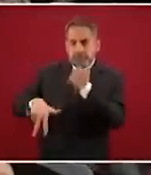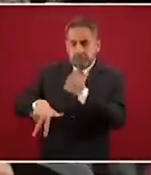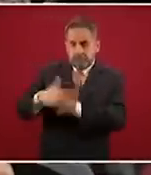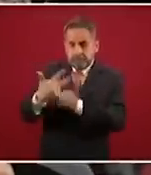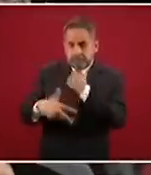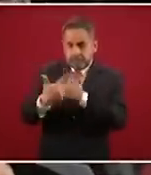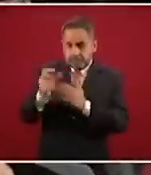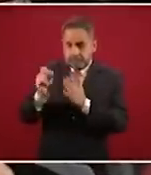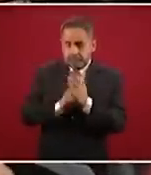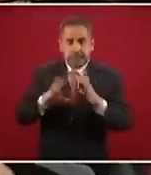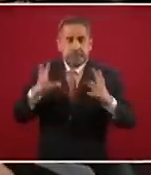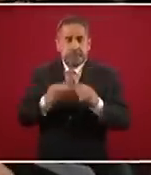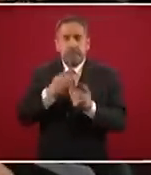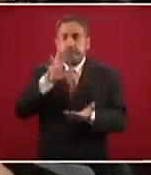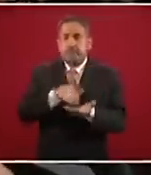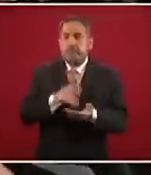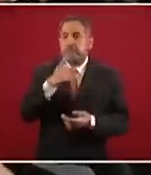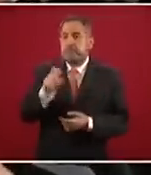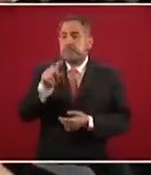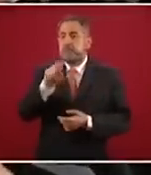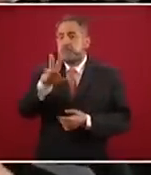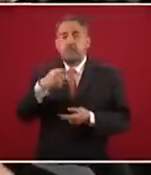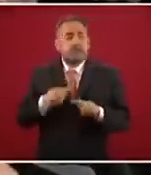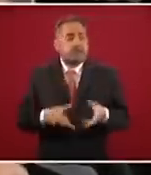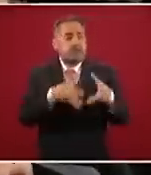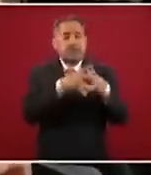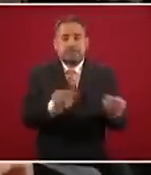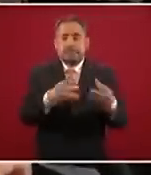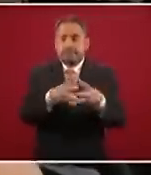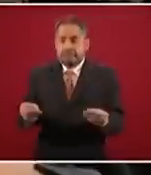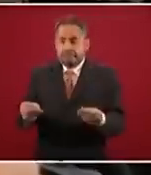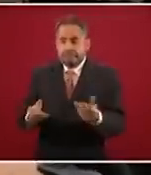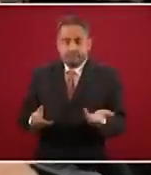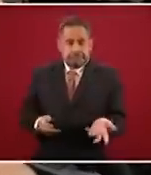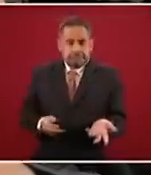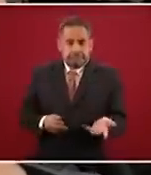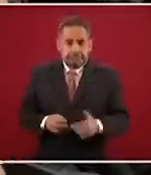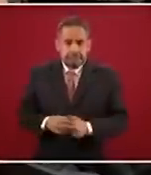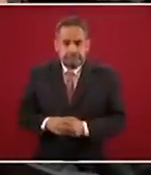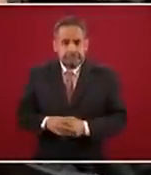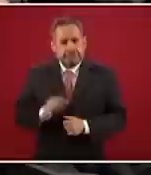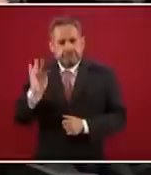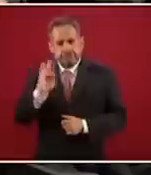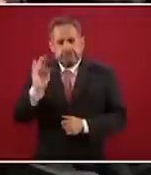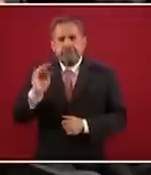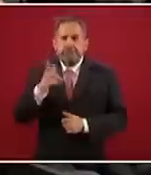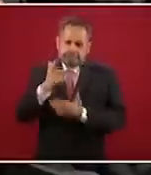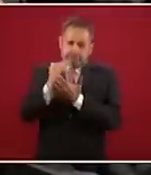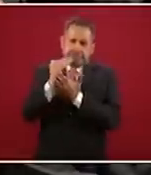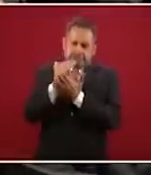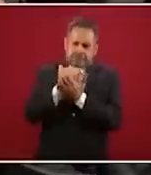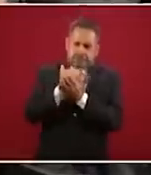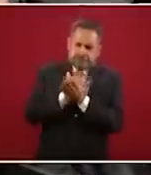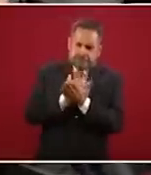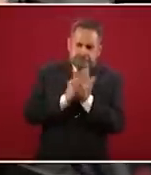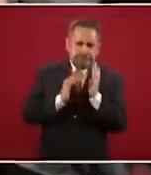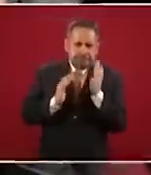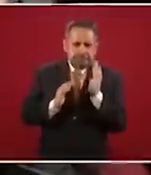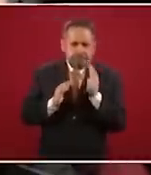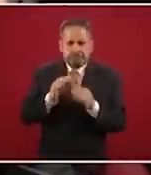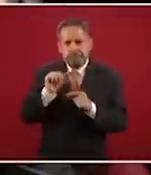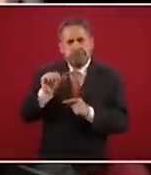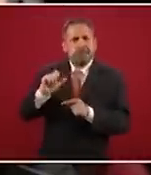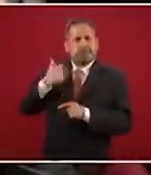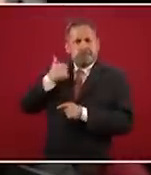hay 5.184 desaparecidos en México. Si bien se ha logrado reducir la cifra con respecto a